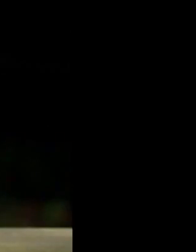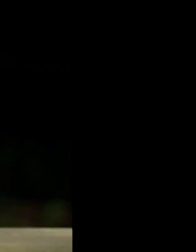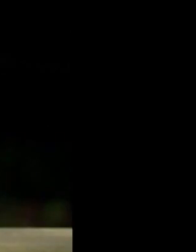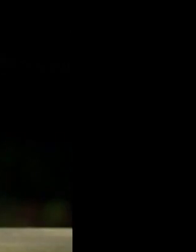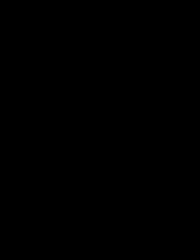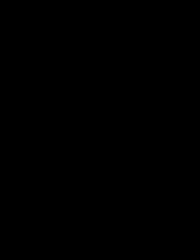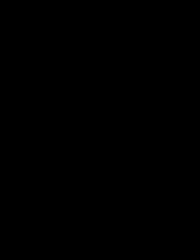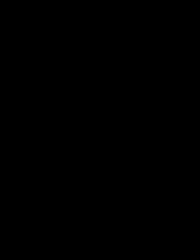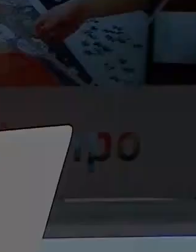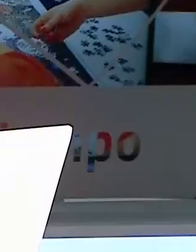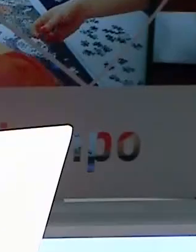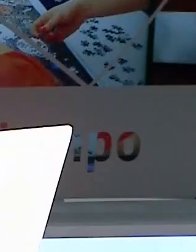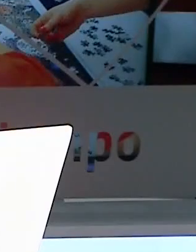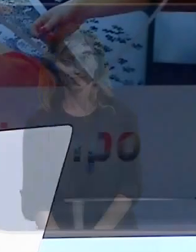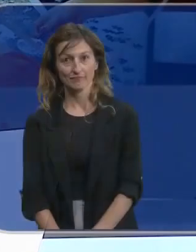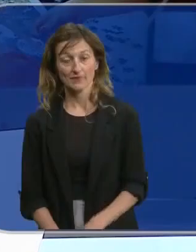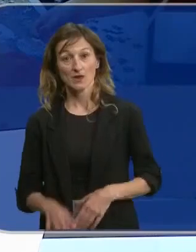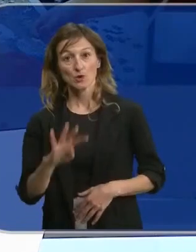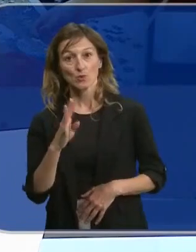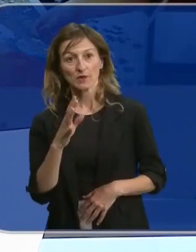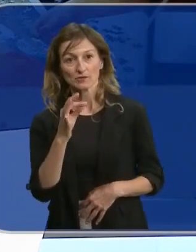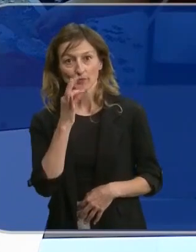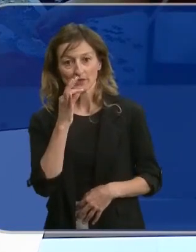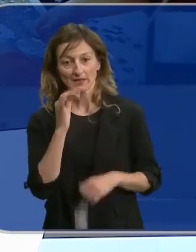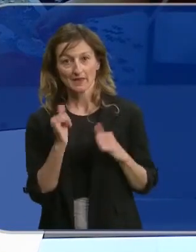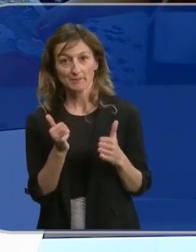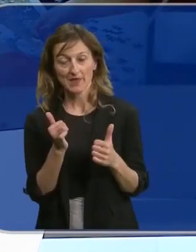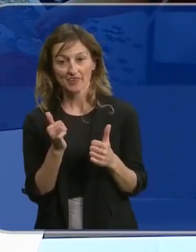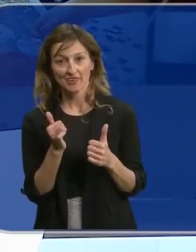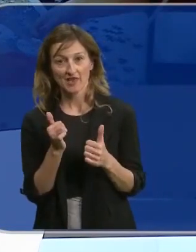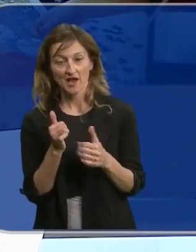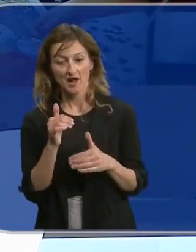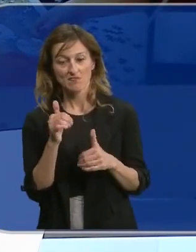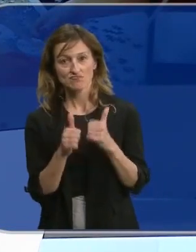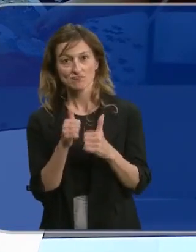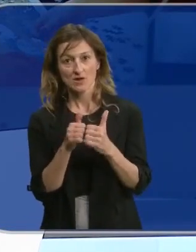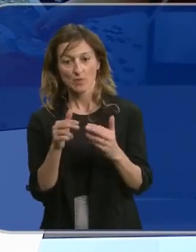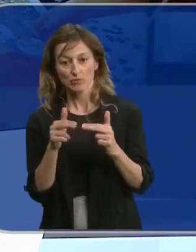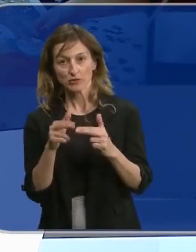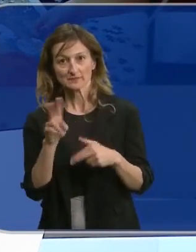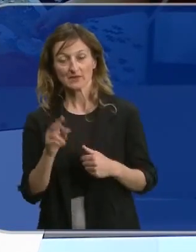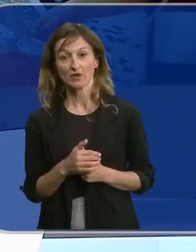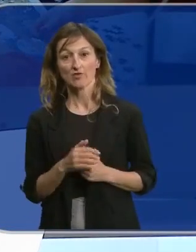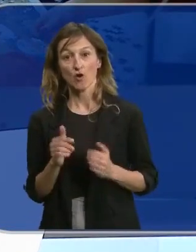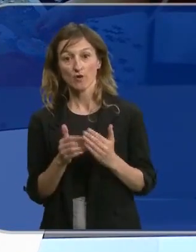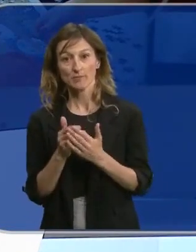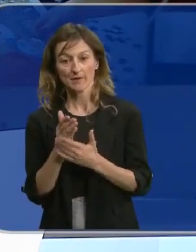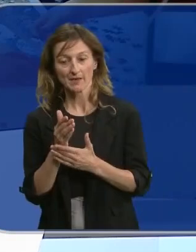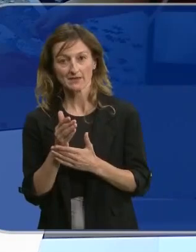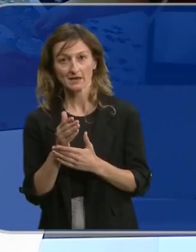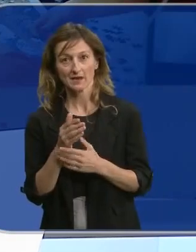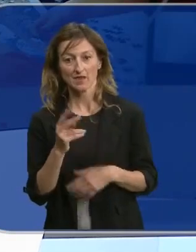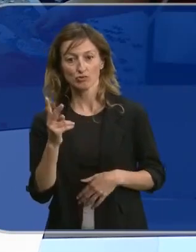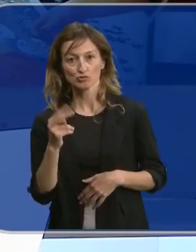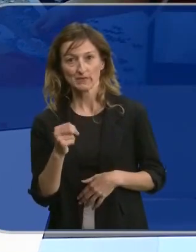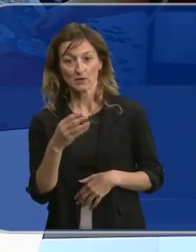deporte maravilloso a las 4 de la tarde comienza el campeonato mundial de puzles en Valladolid pero ya esta mañana hemos visto aparte de